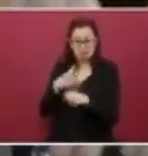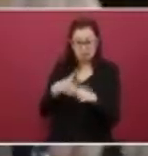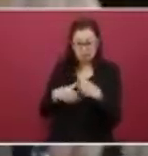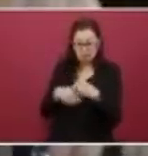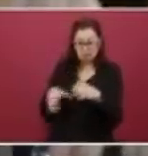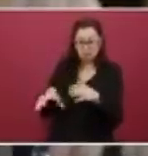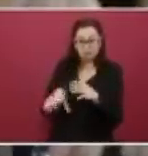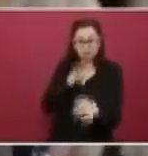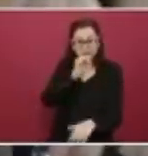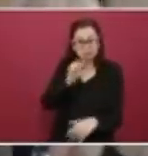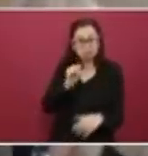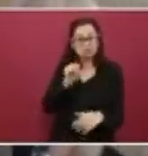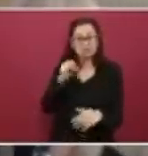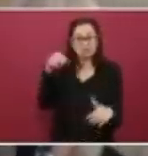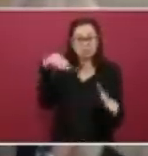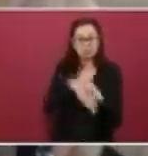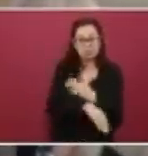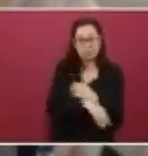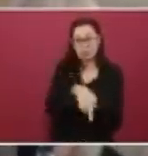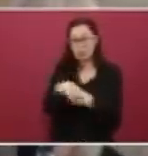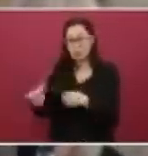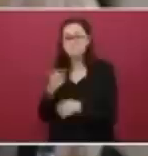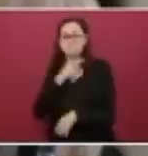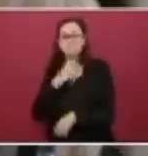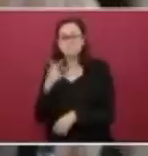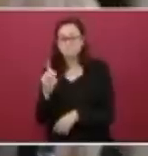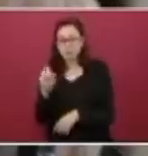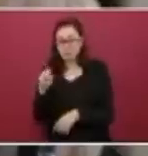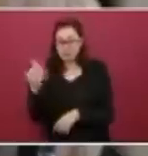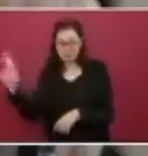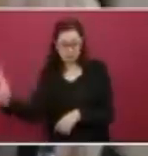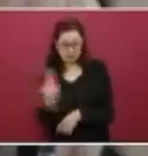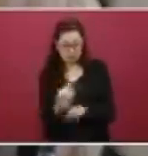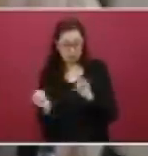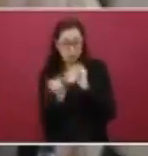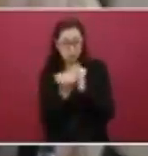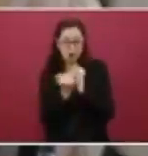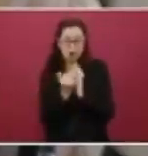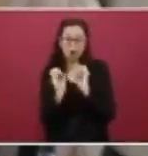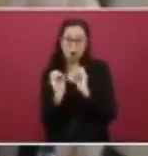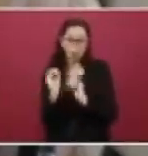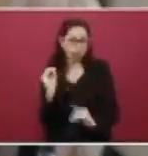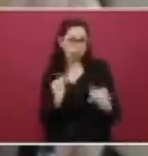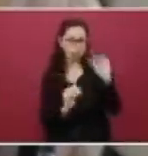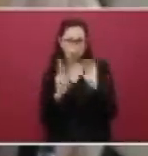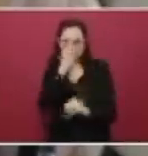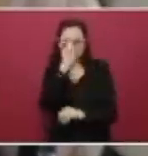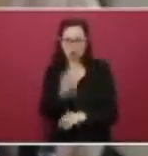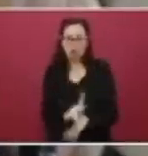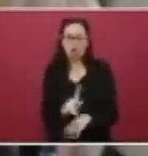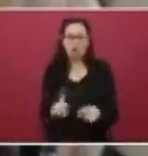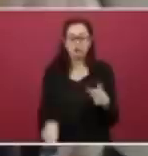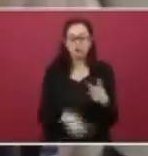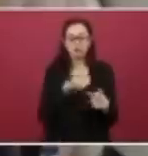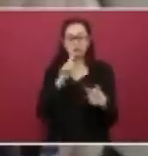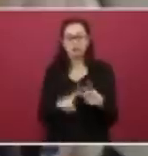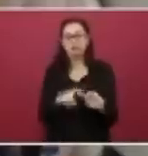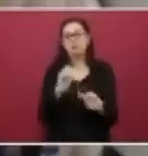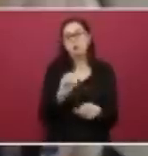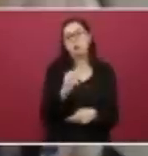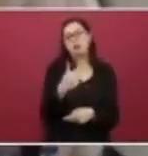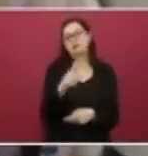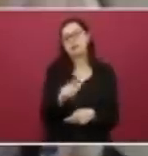preguntarle también que si seguirán beneficiándose a empresas españolas o hl